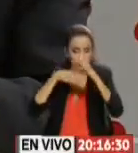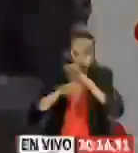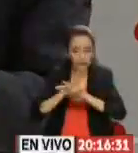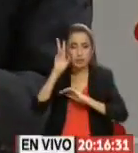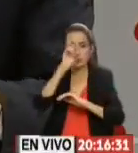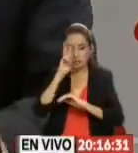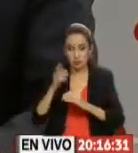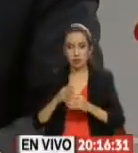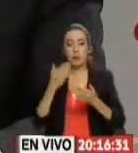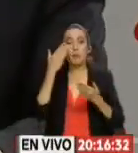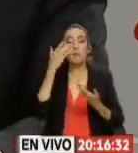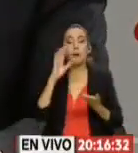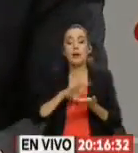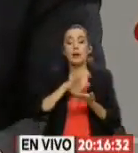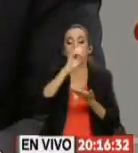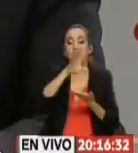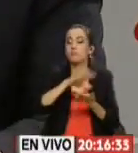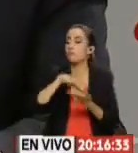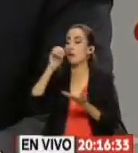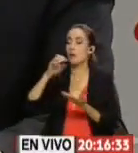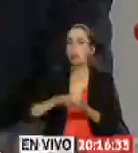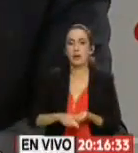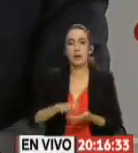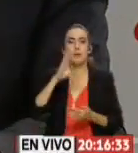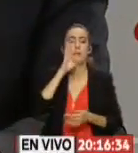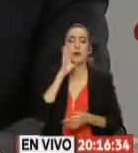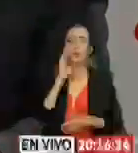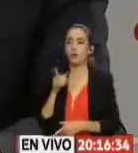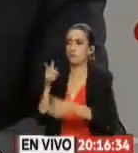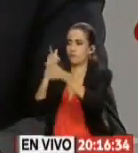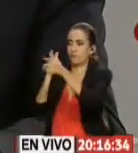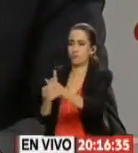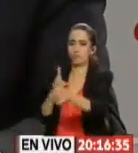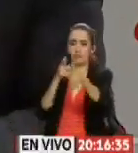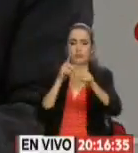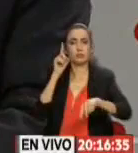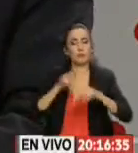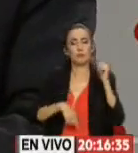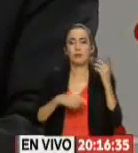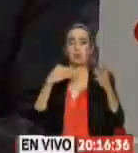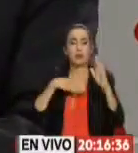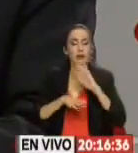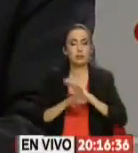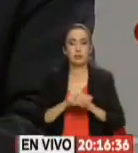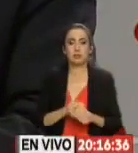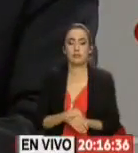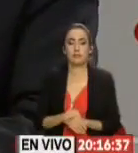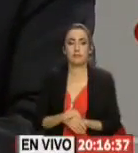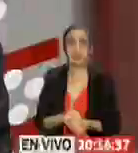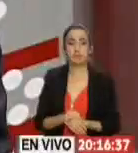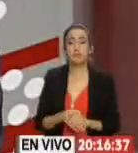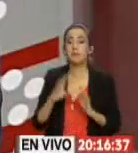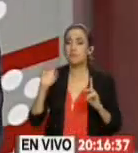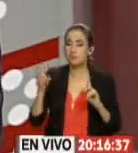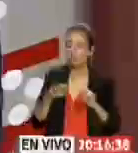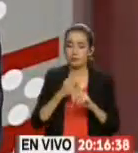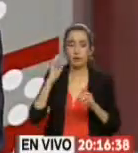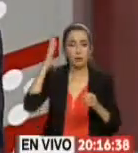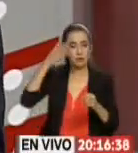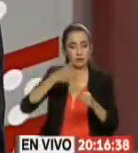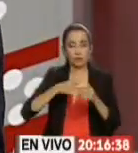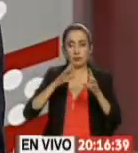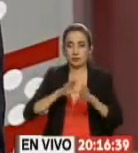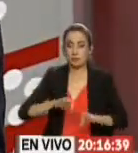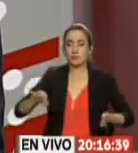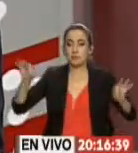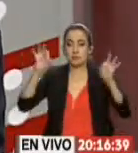en Ecuador, que por lo menos esa ayuda humanitaria ingrese a nuestro país, sería un gran avance. Y ese es uno de los objetivos del encuentro